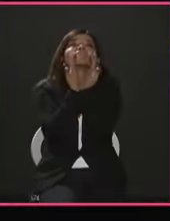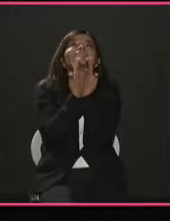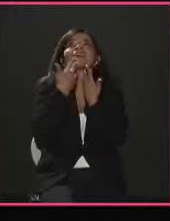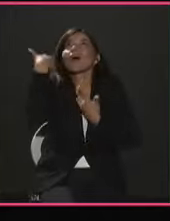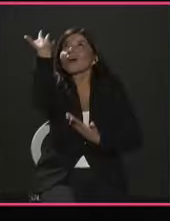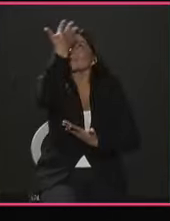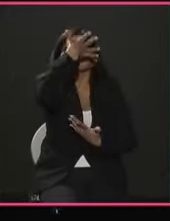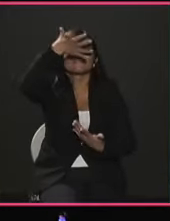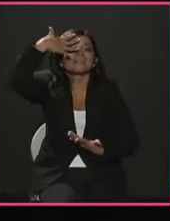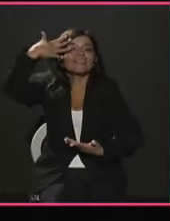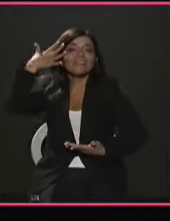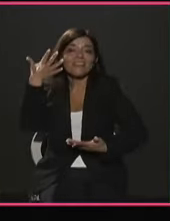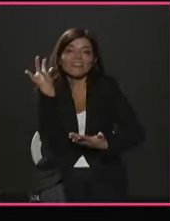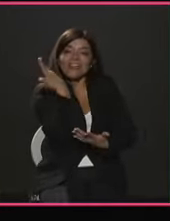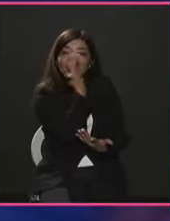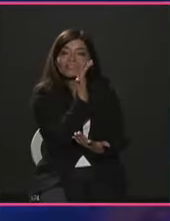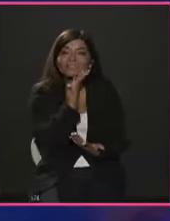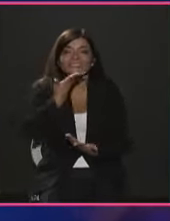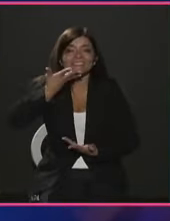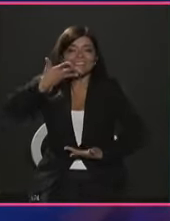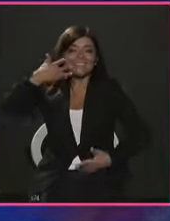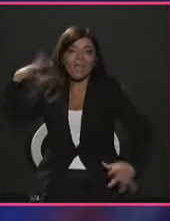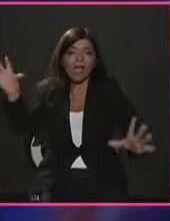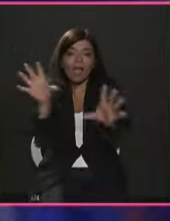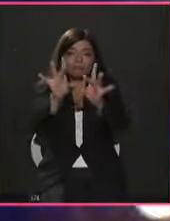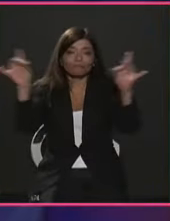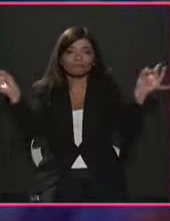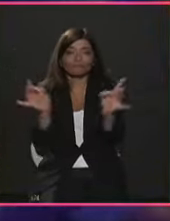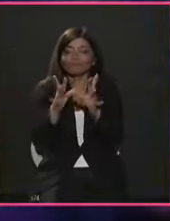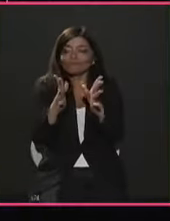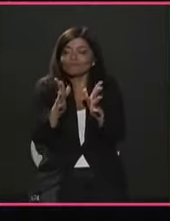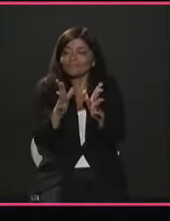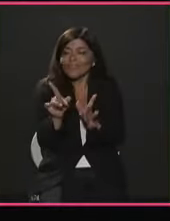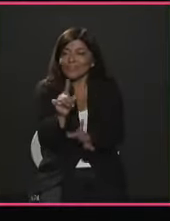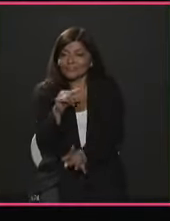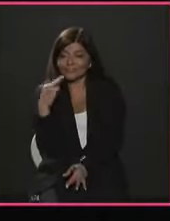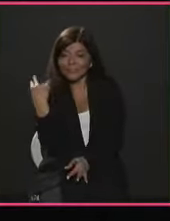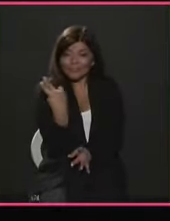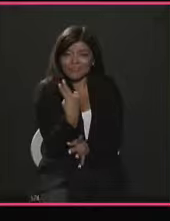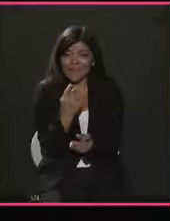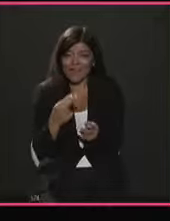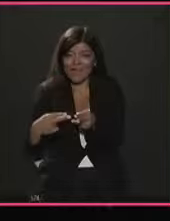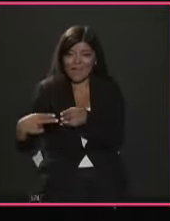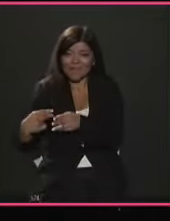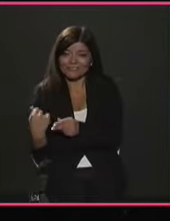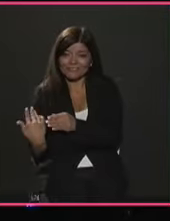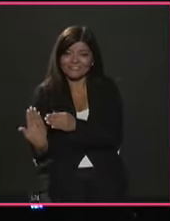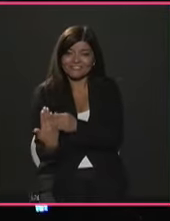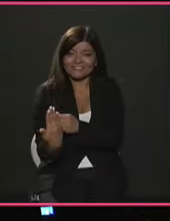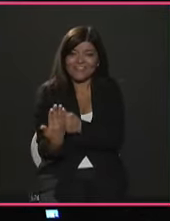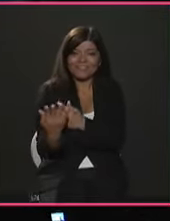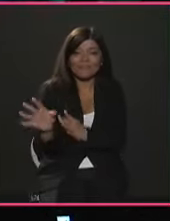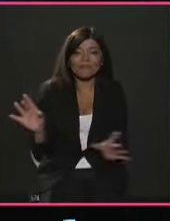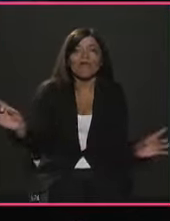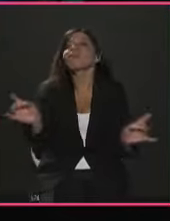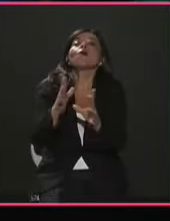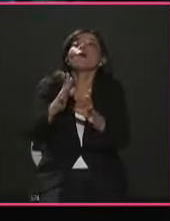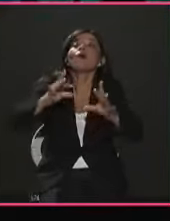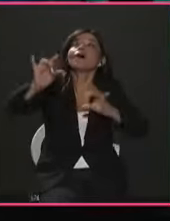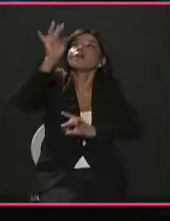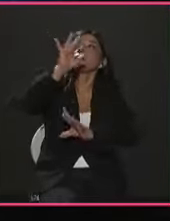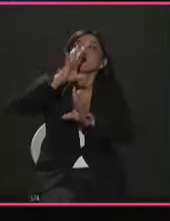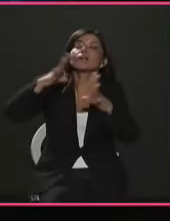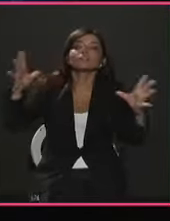su ojito bien delineado aquí hipnotiza con ese tumbado y no camina de lado super super